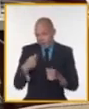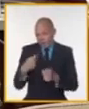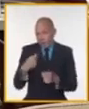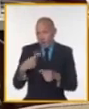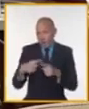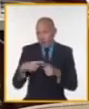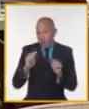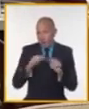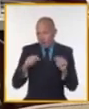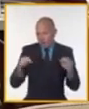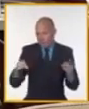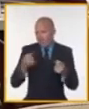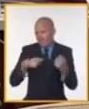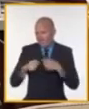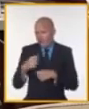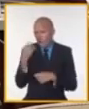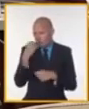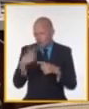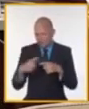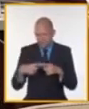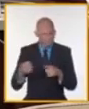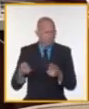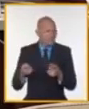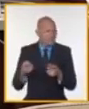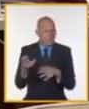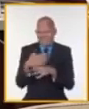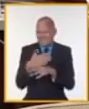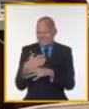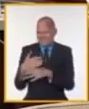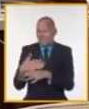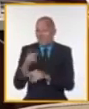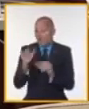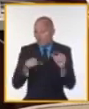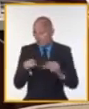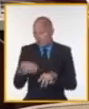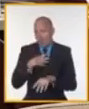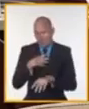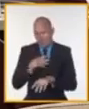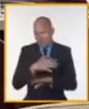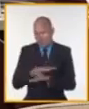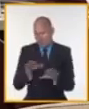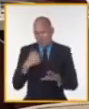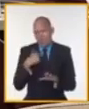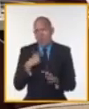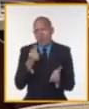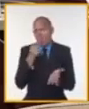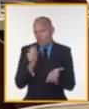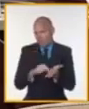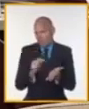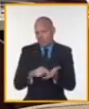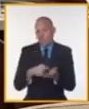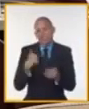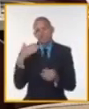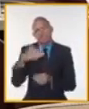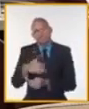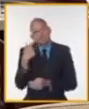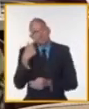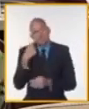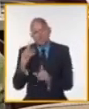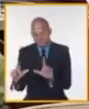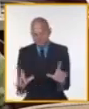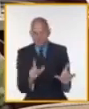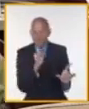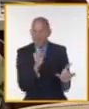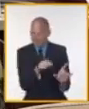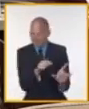97% de establecimientos que disponen de los medios de pago, pero no hay efectividad, porque también tenemos que ir a los indicadores. Ya